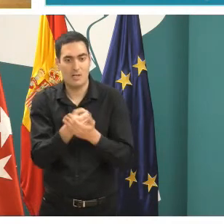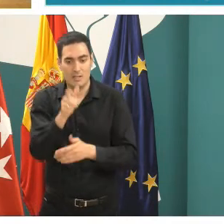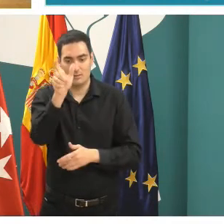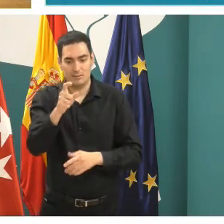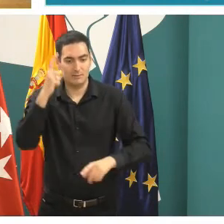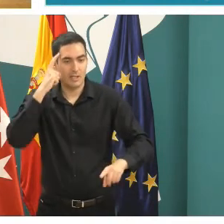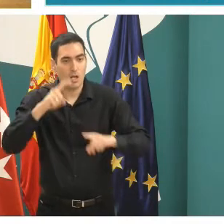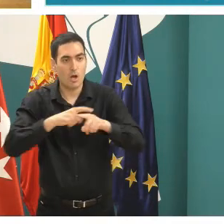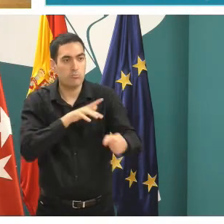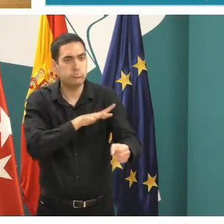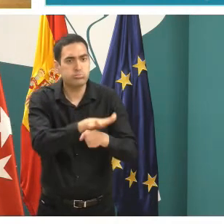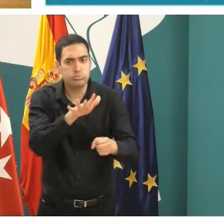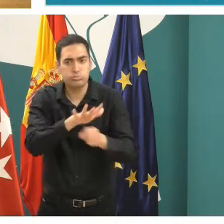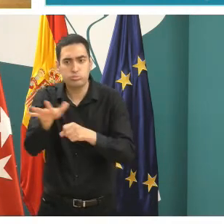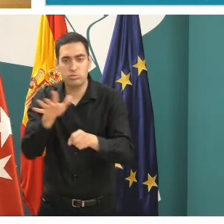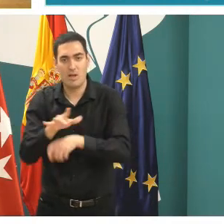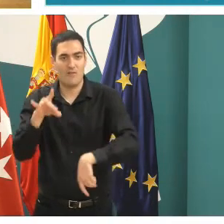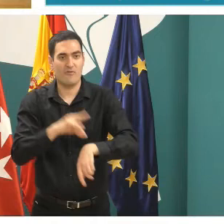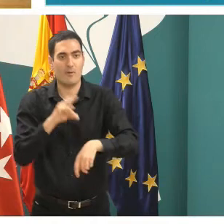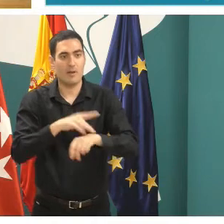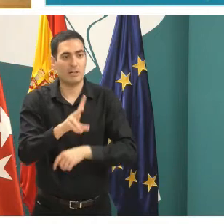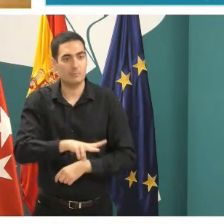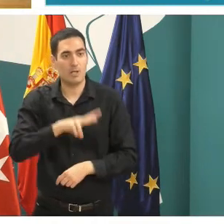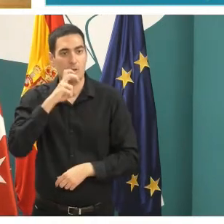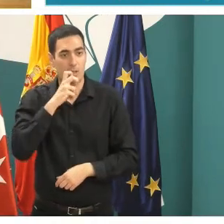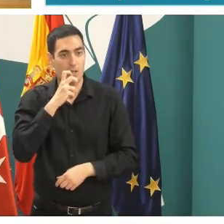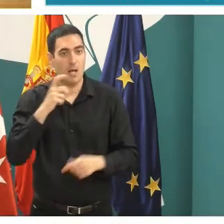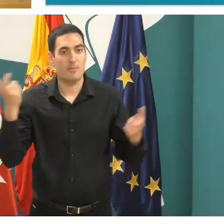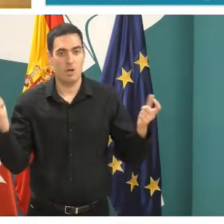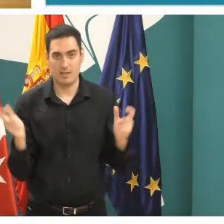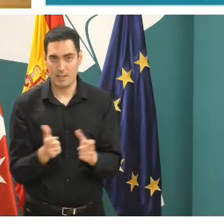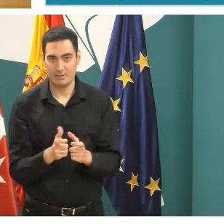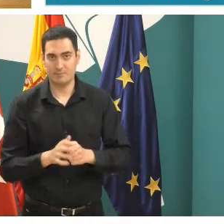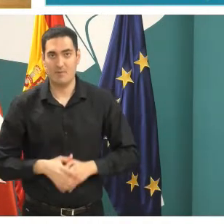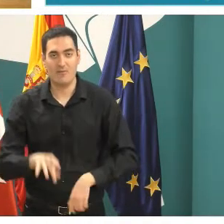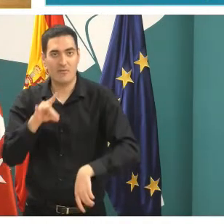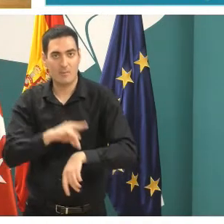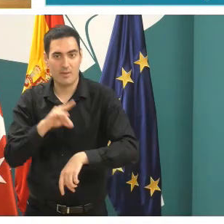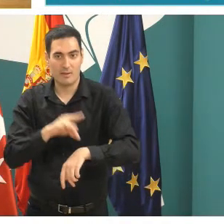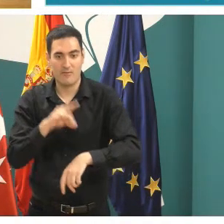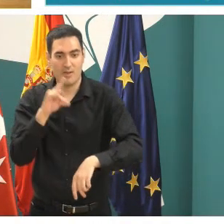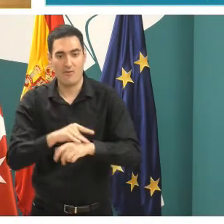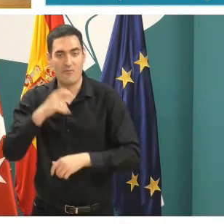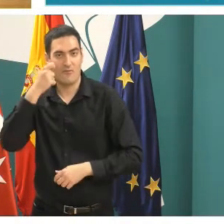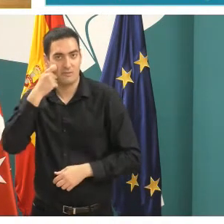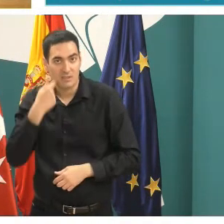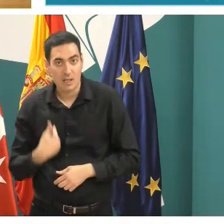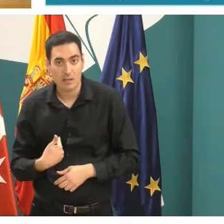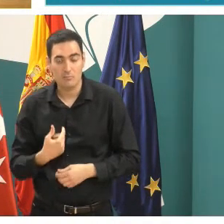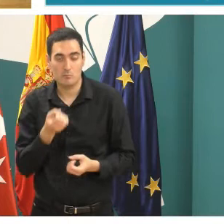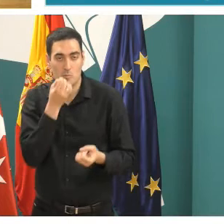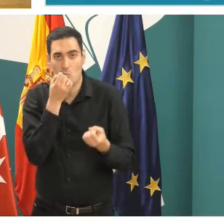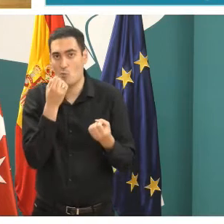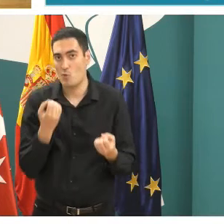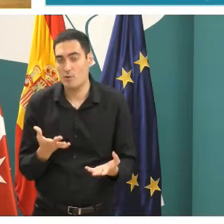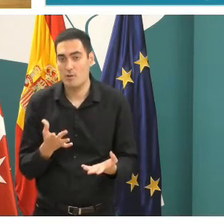en el abordaje que requieren las enfermedades respiratorias minoritarias. Enfermedades que son físicas y que, bueno, pues como